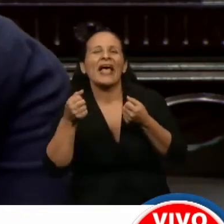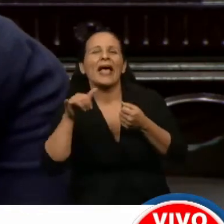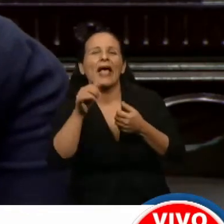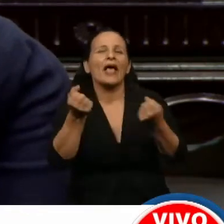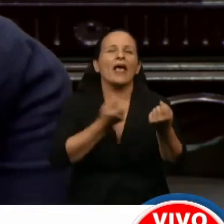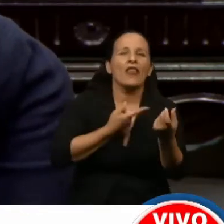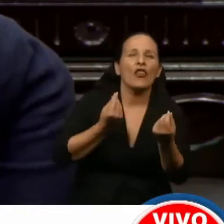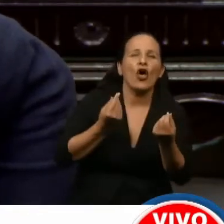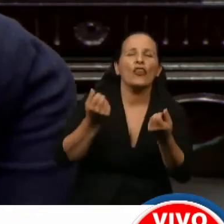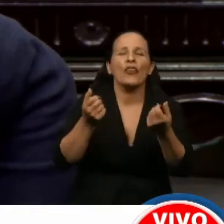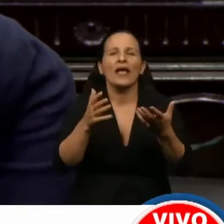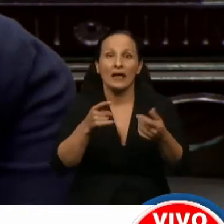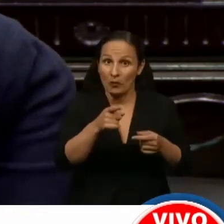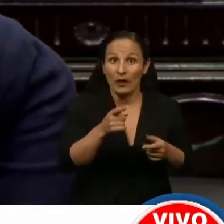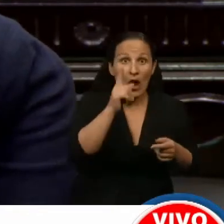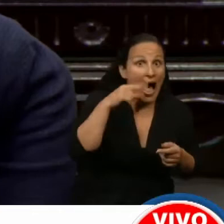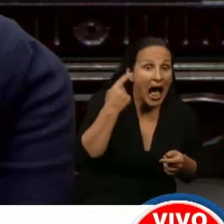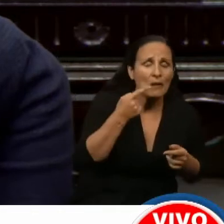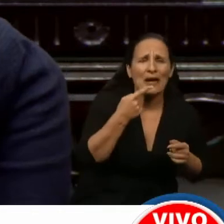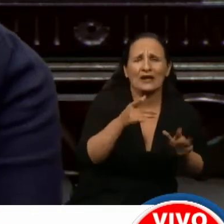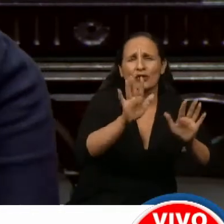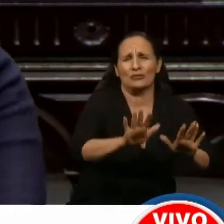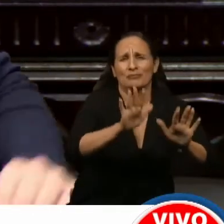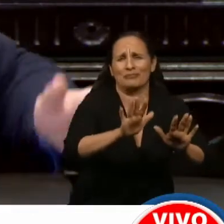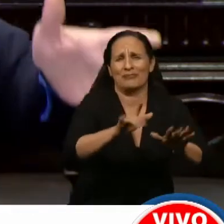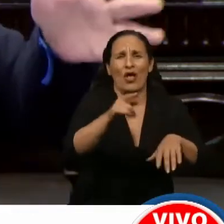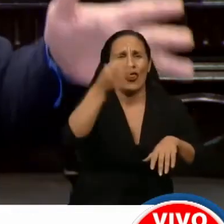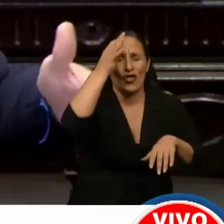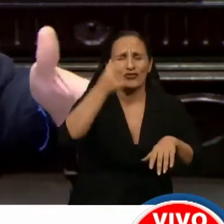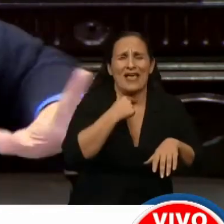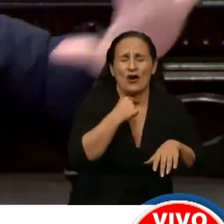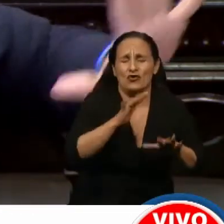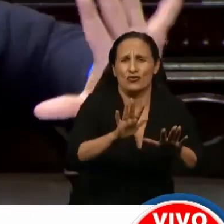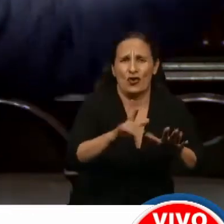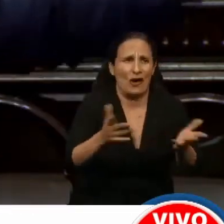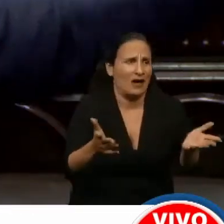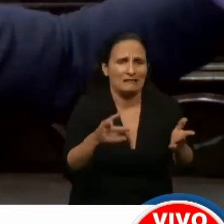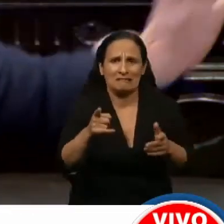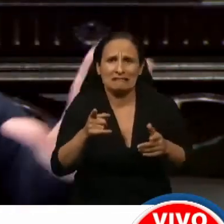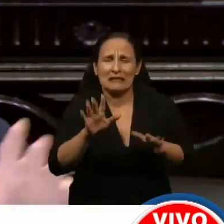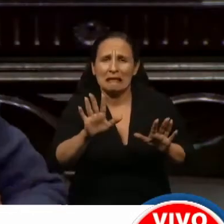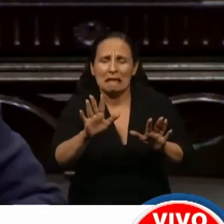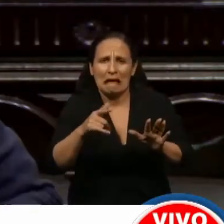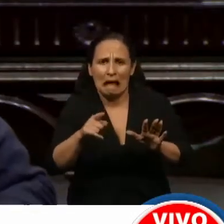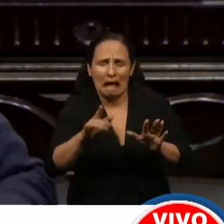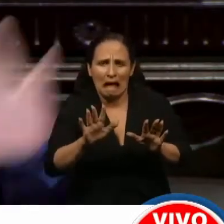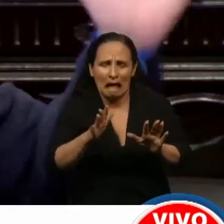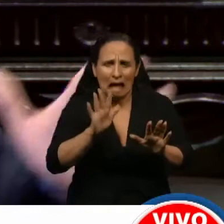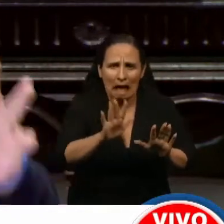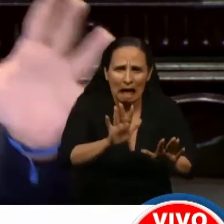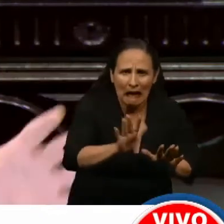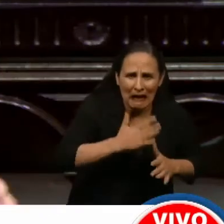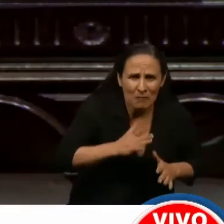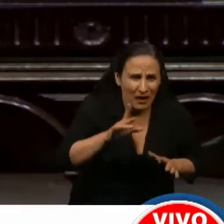Alberto que sale a poner paño frío a la locura del 12 de agosto, tanto que el candidato a vicepresidente dice el presidente está en control. No sé